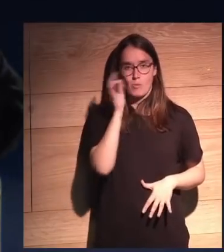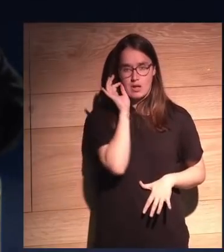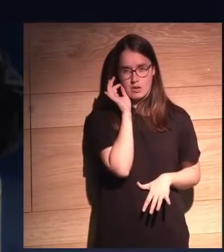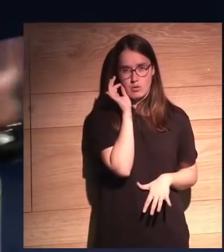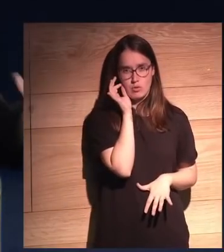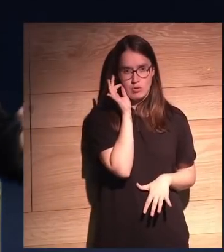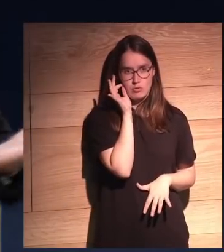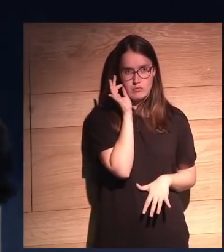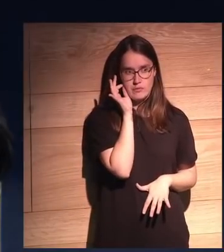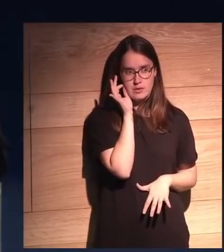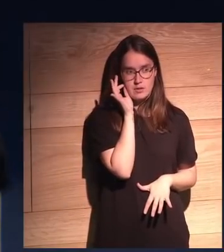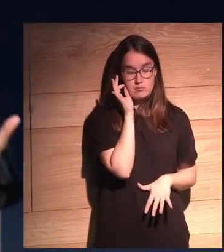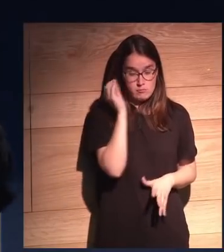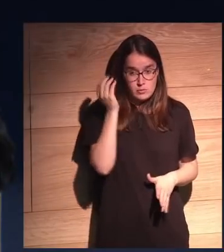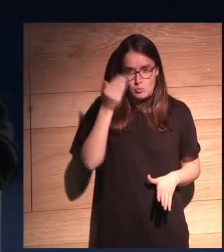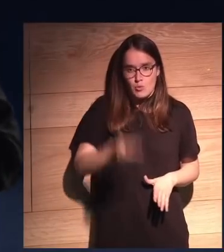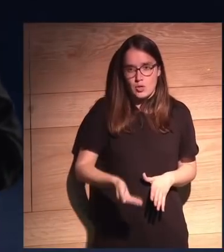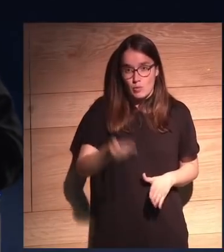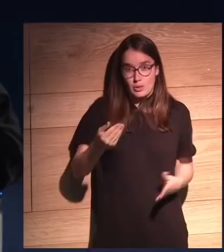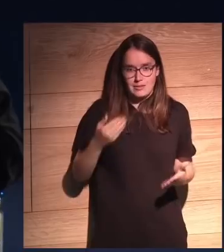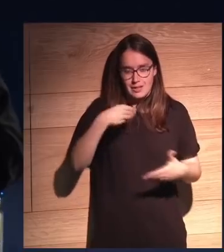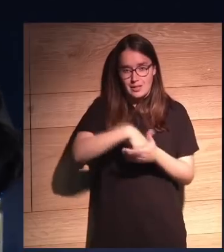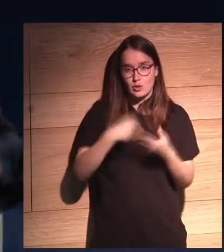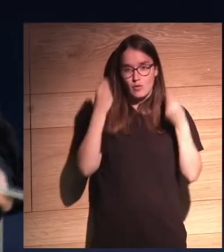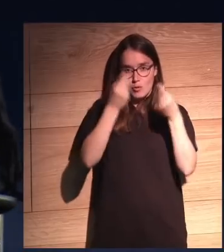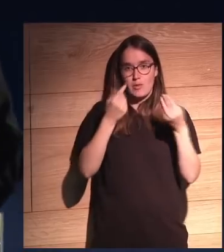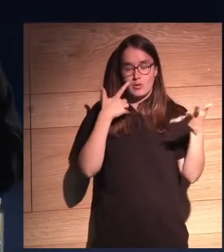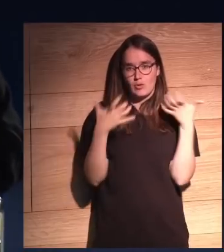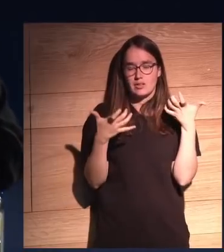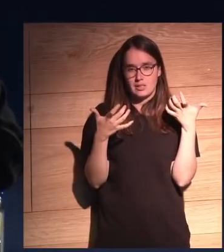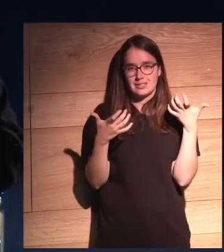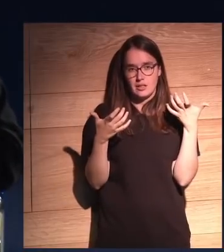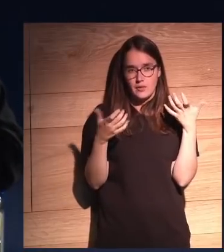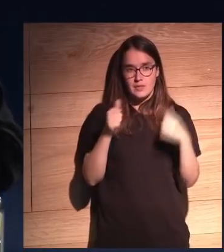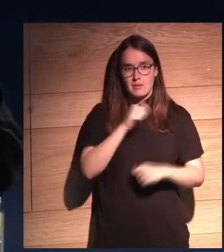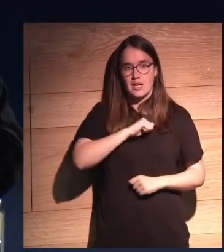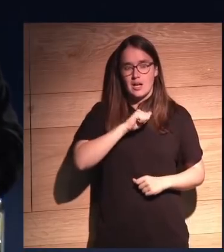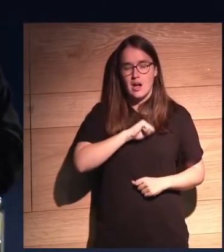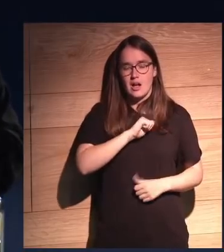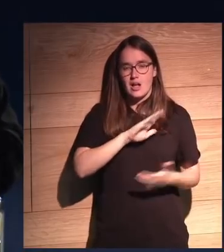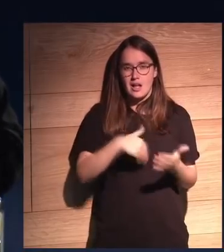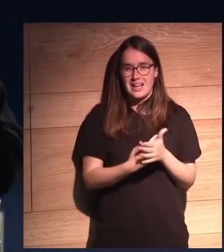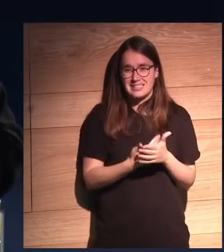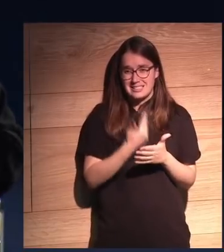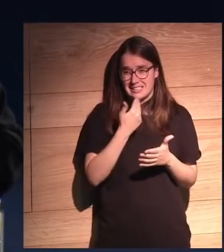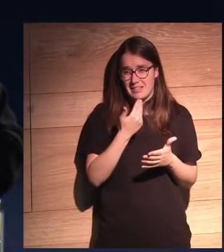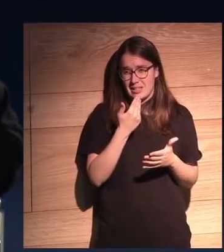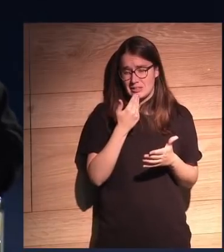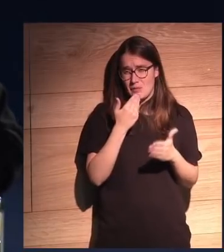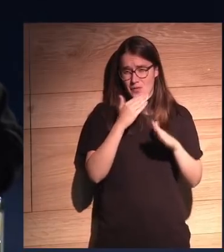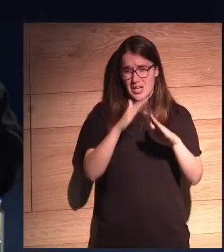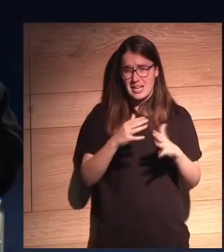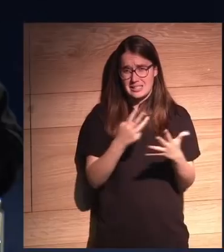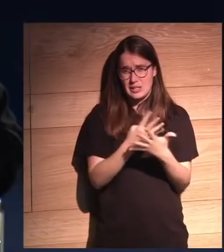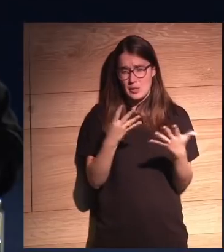humano, que se consideraba fundamental en la formación de un artista. Hay que esperar hasta muy finales del XIX,